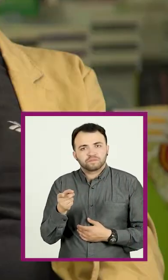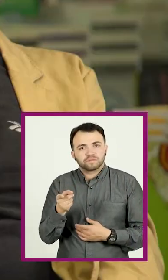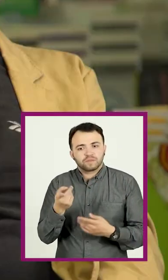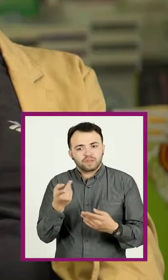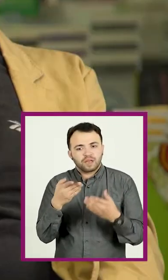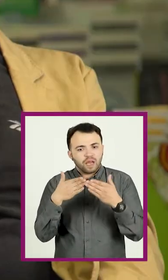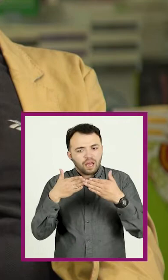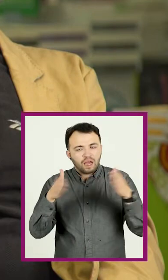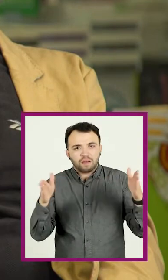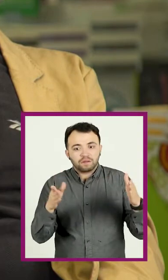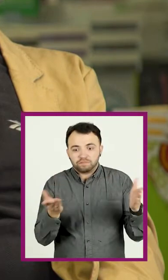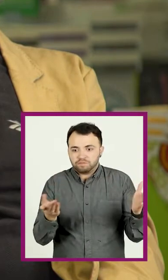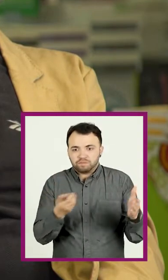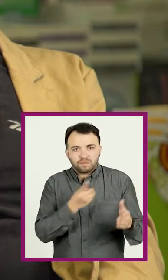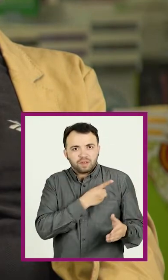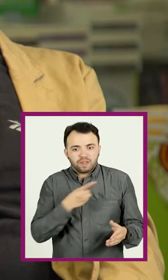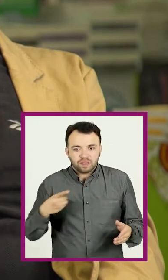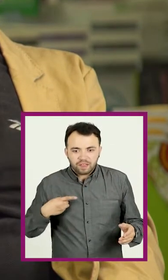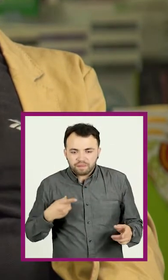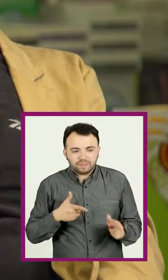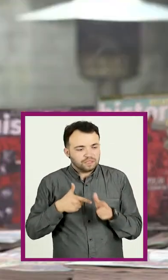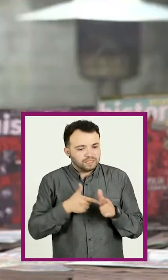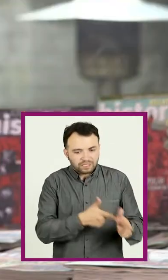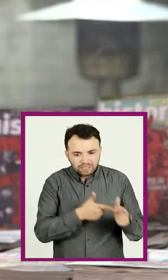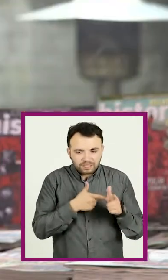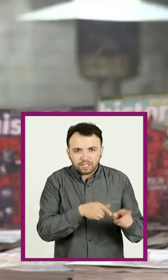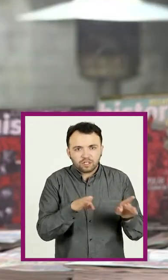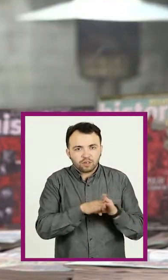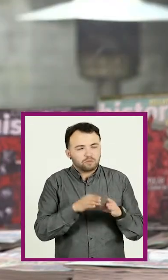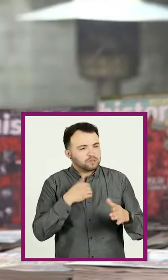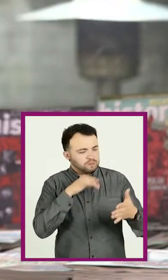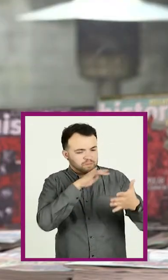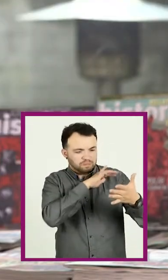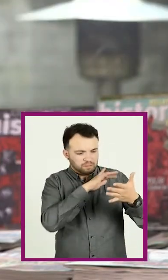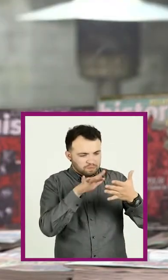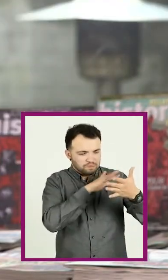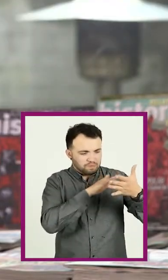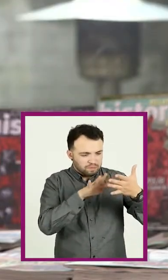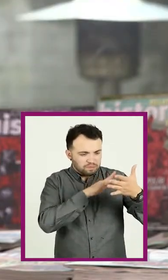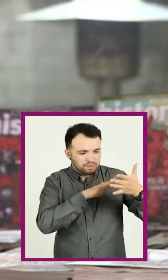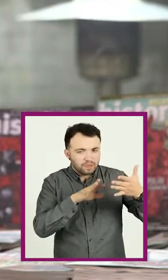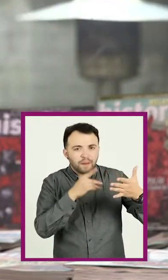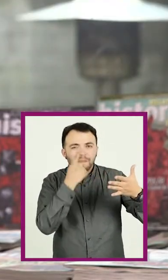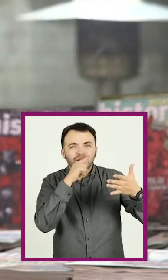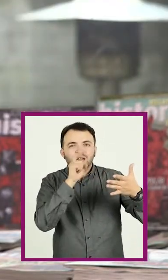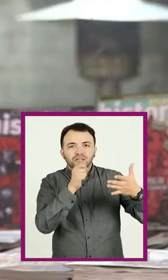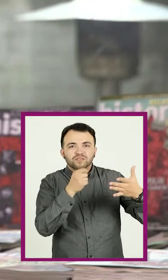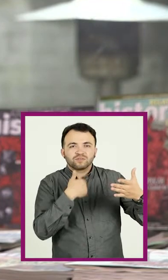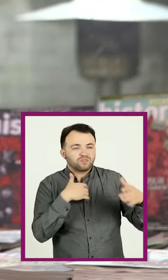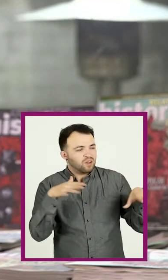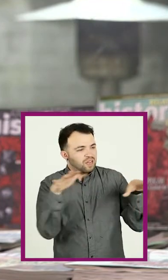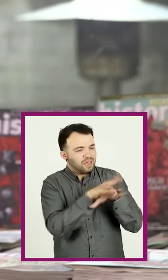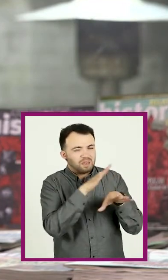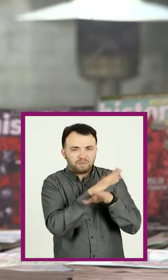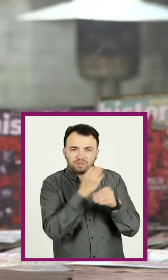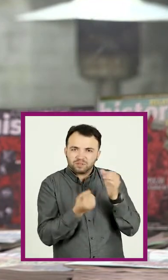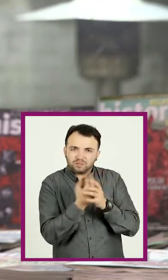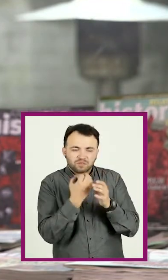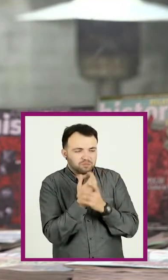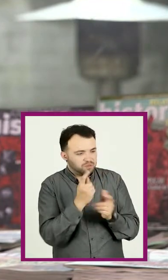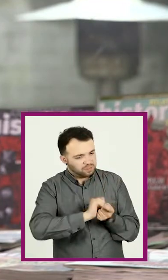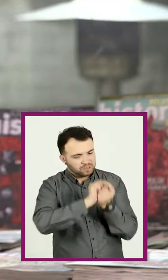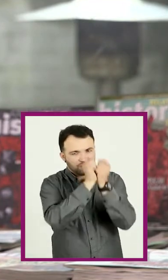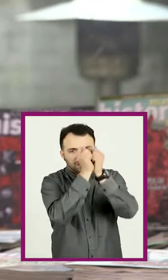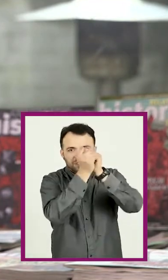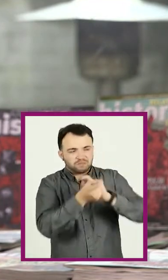Nietzsche es, tenemos que seguir interpretando nuestros textos para encontrar otras posibilidades. Es decir,